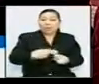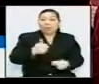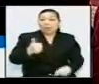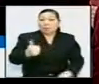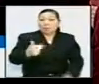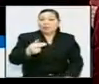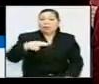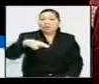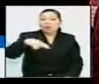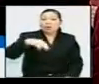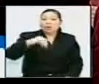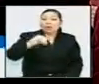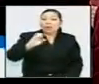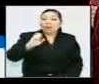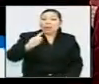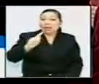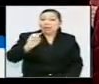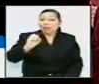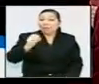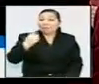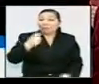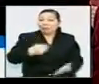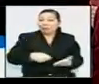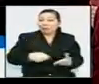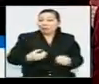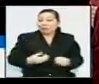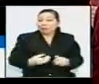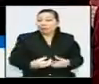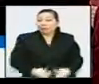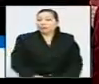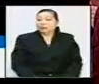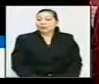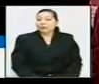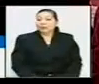está en la cola esperando su ficha técnica para poder inscribirse como partido.